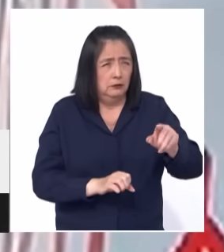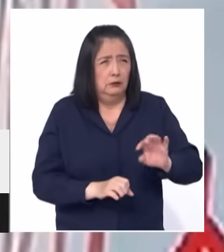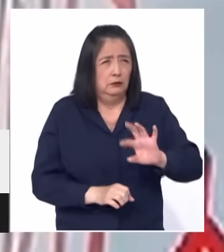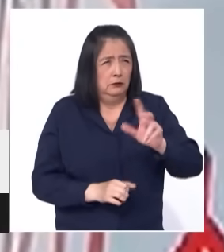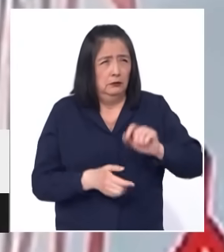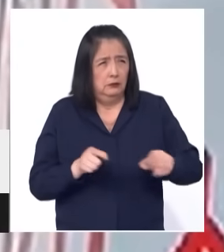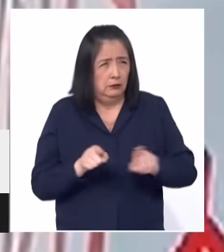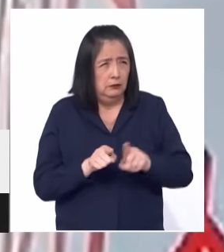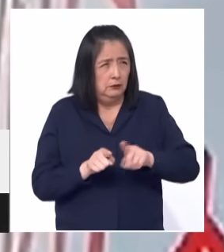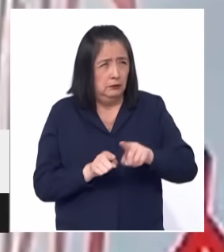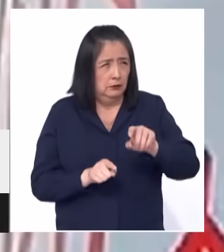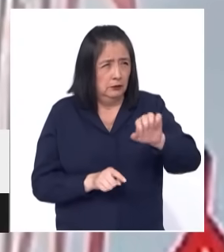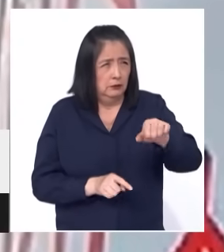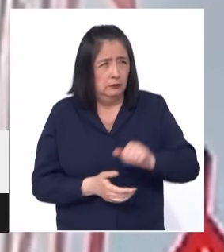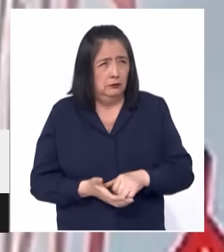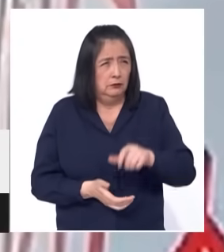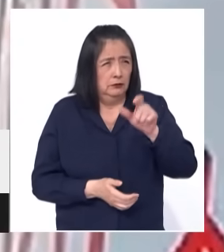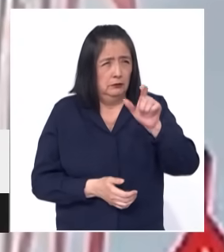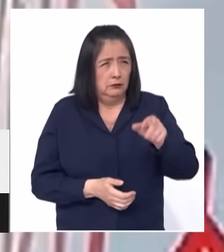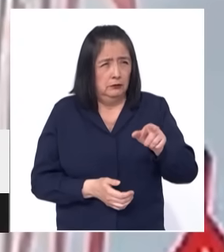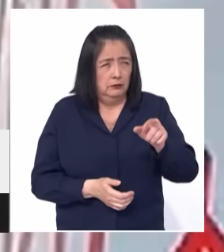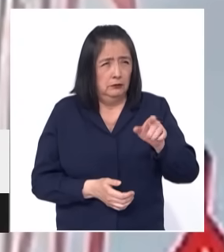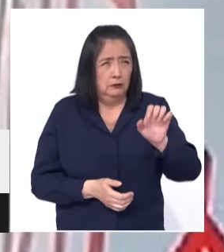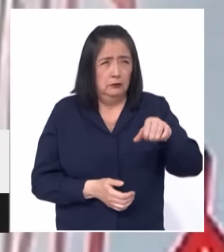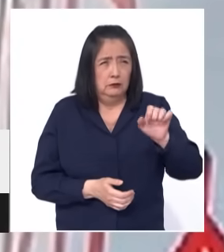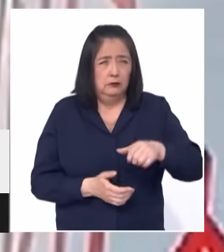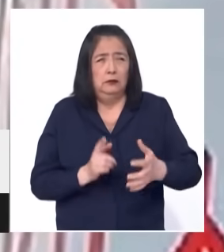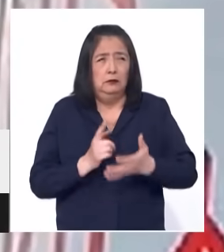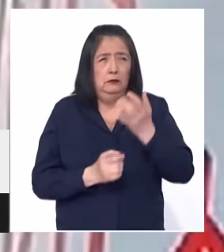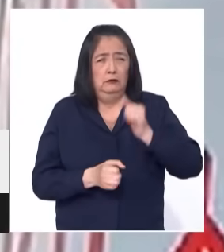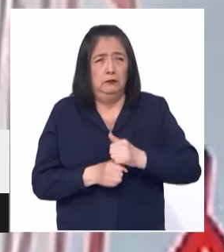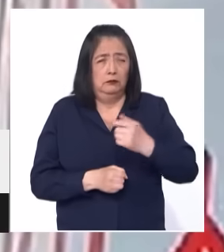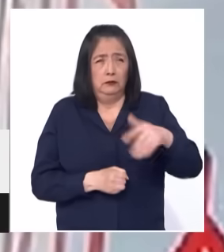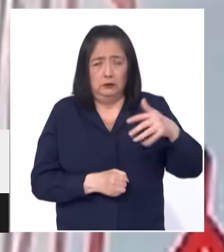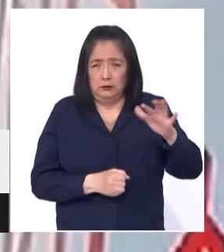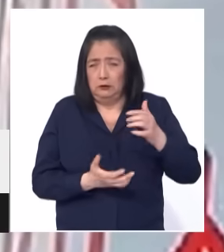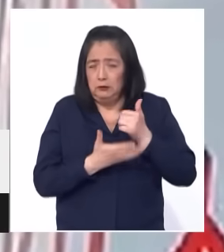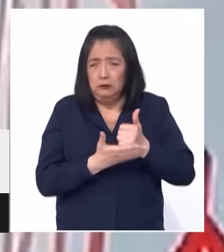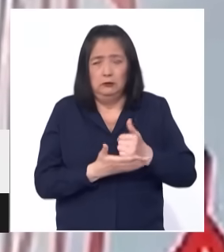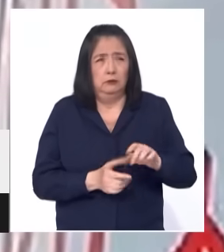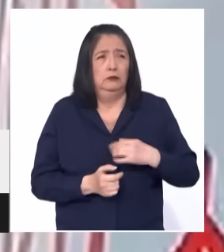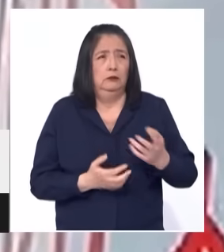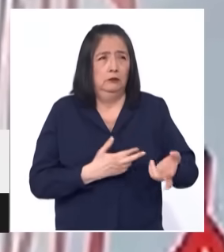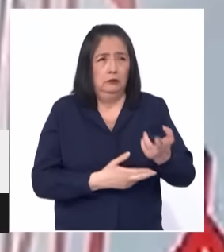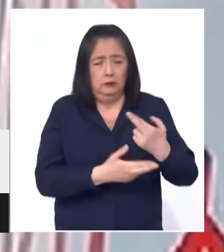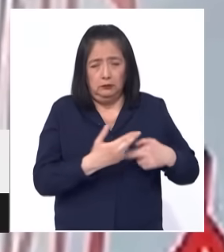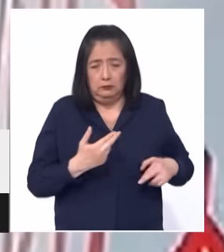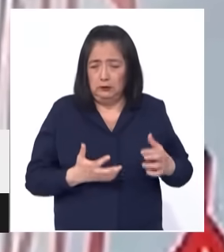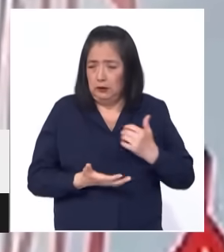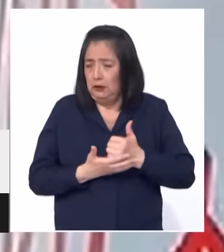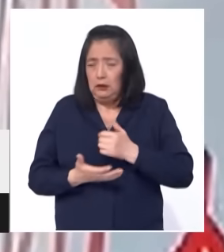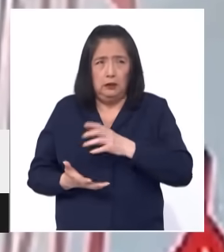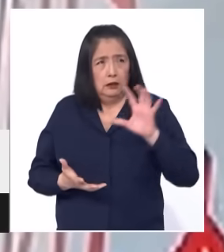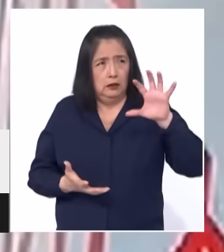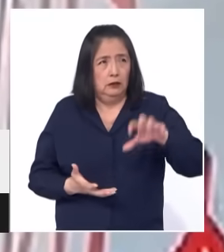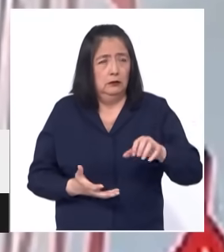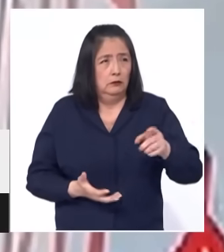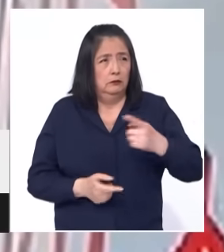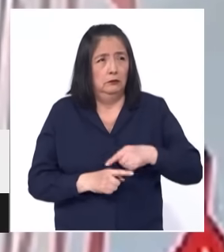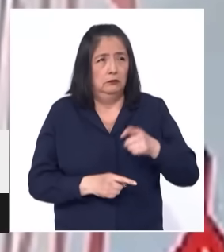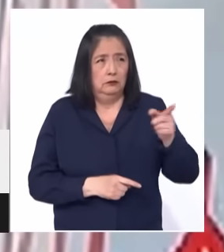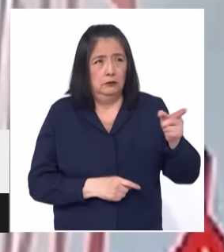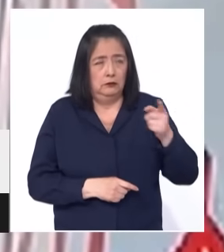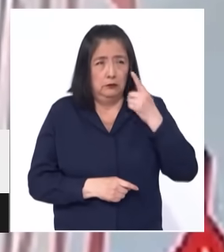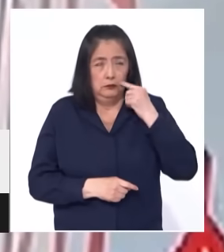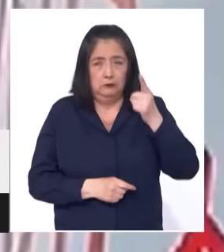delincuentes también era una persona, un cómplice. Nos confiamos pensando que ya una ayuda, me regresé para agarrar algo, para poder detenerlo. Y